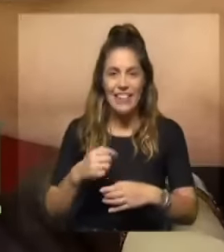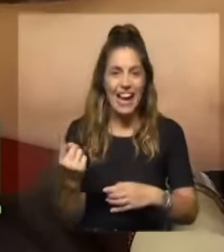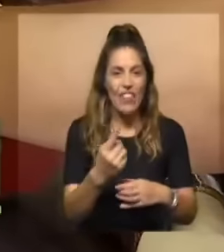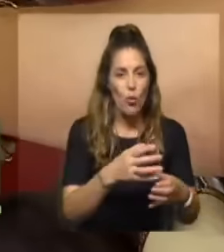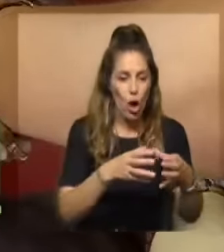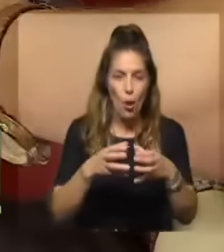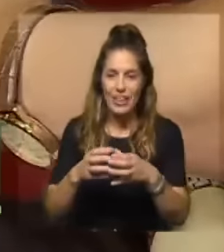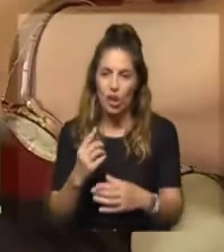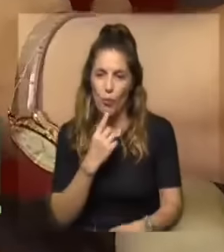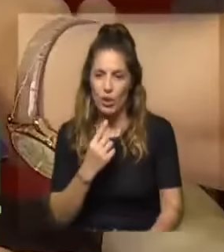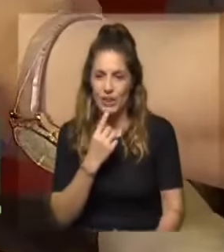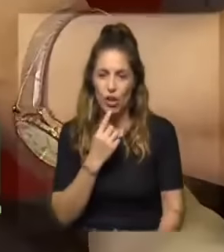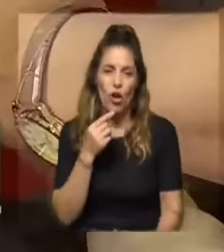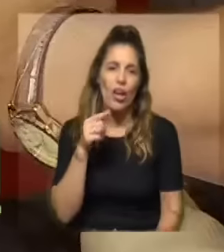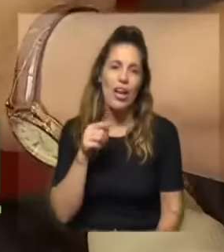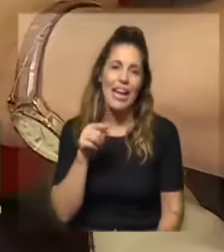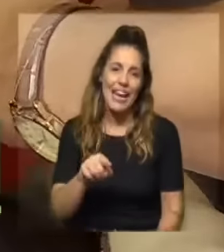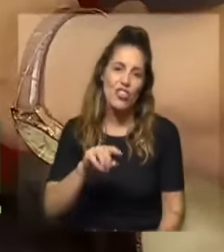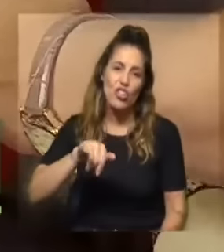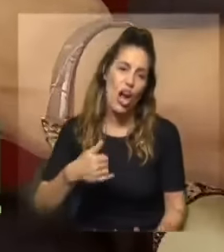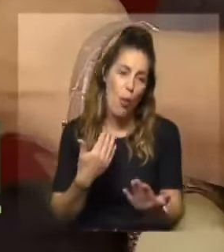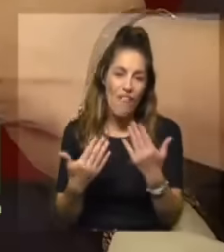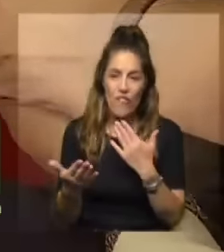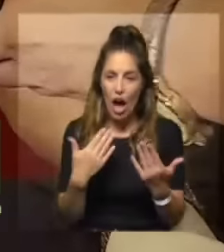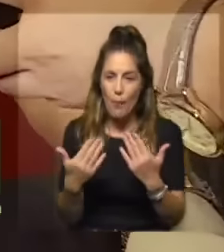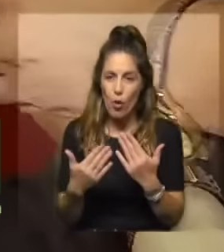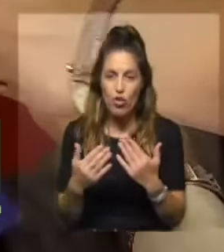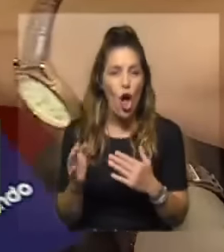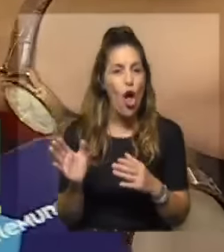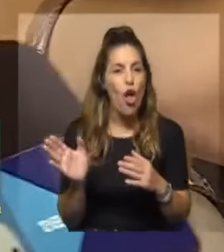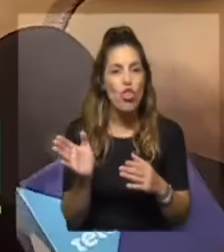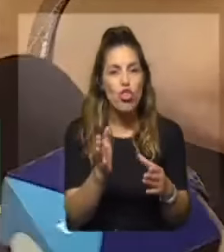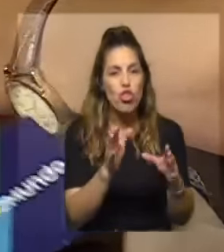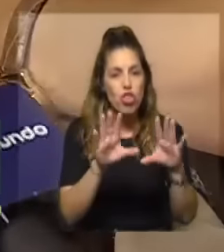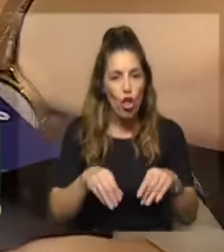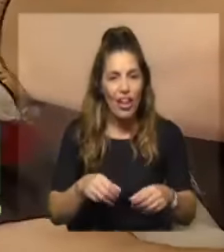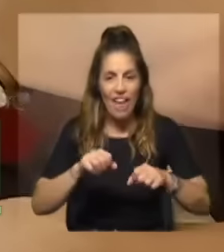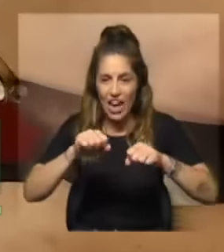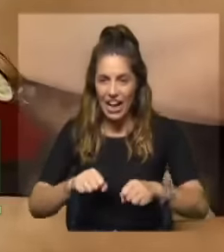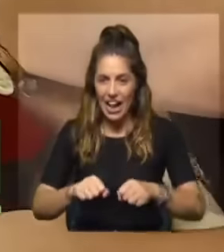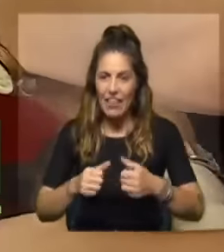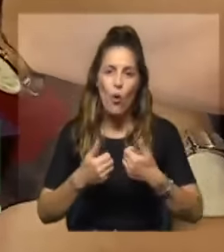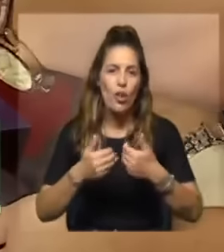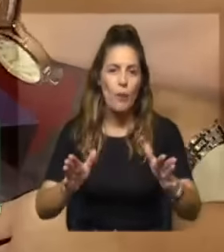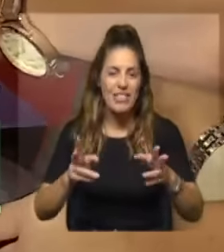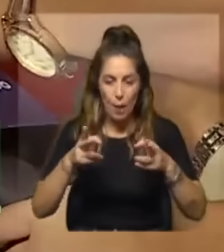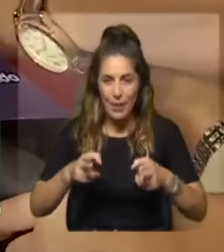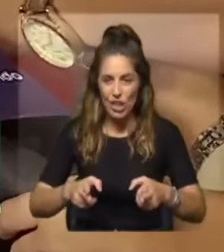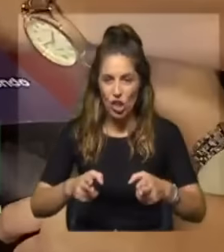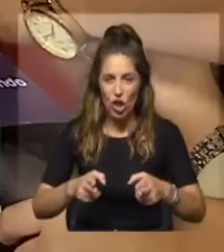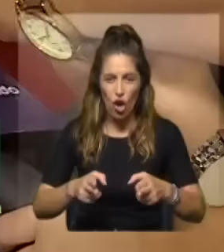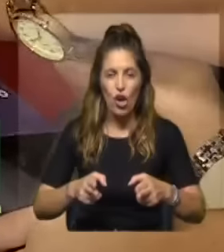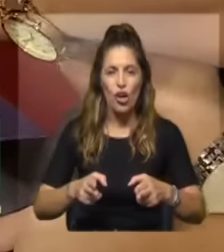que que hemos estado conversando y que todas las bancadas eh Cuando inicia este periodo